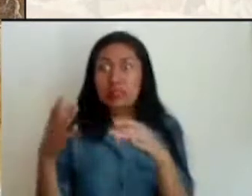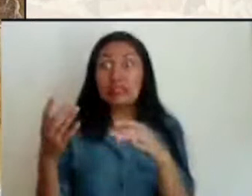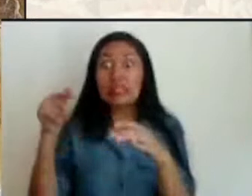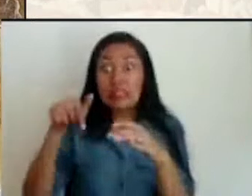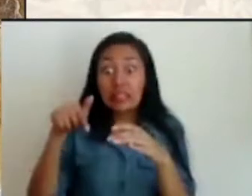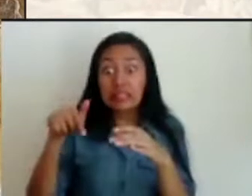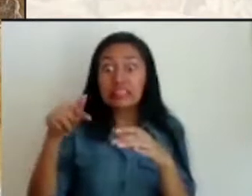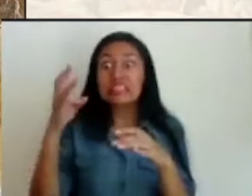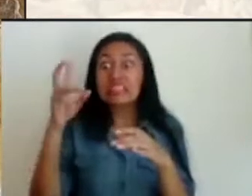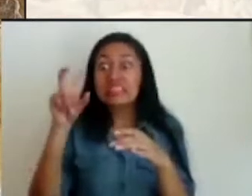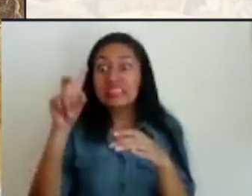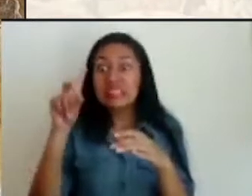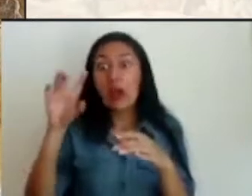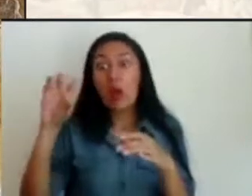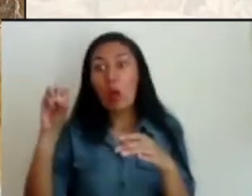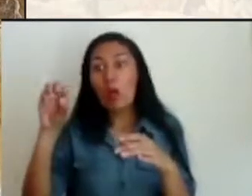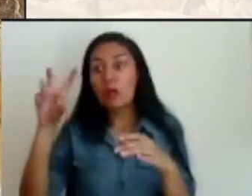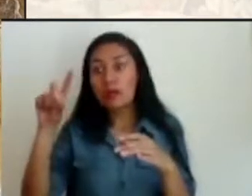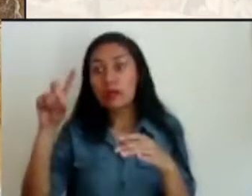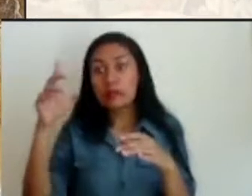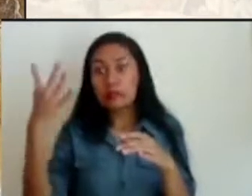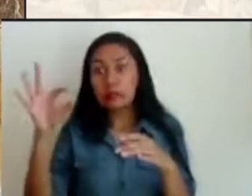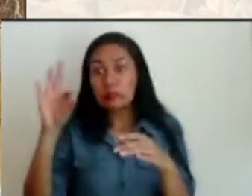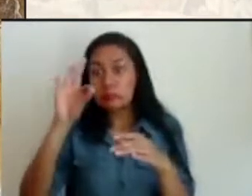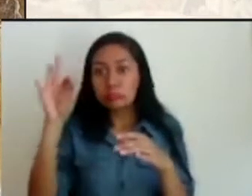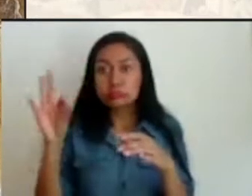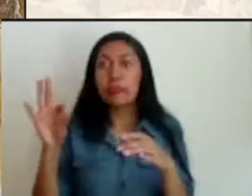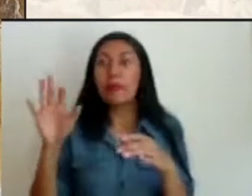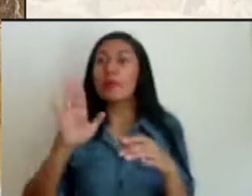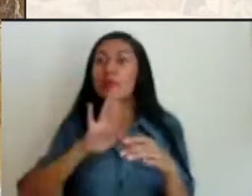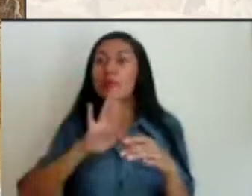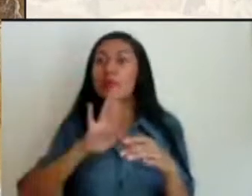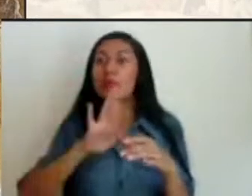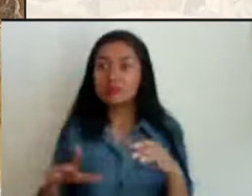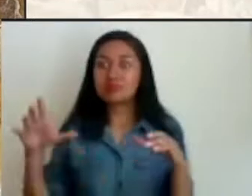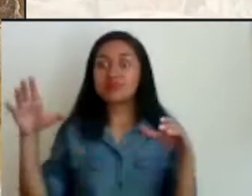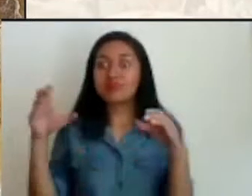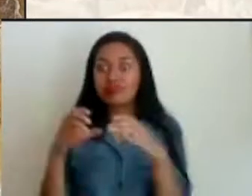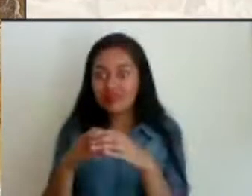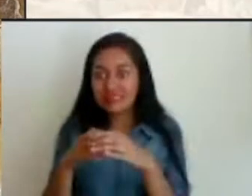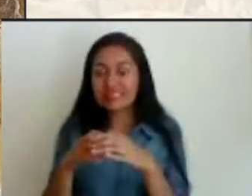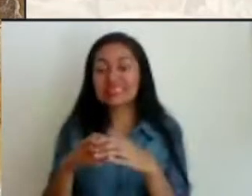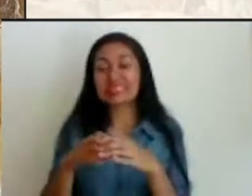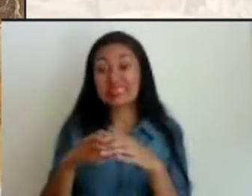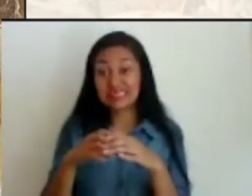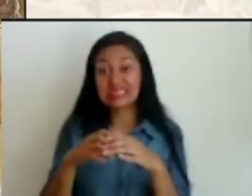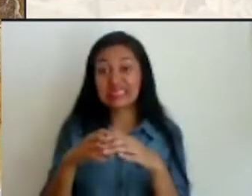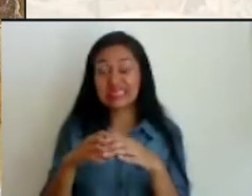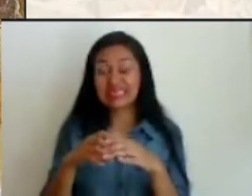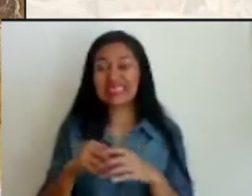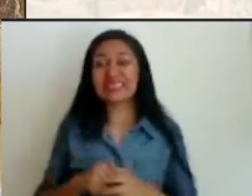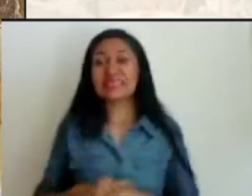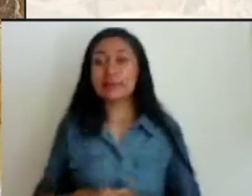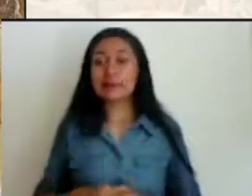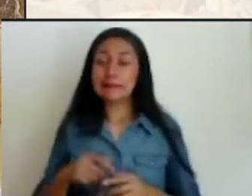el 35% de la población de Venecia, ahora pensando en la sola ciudad. Se comenta el doctor Sankin que esta